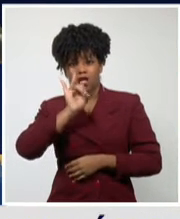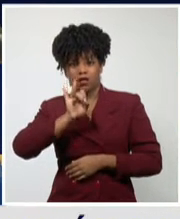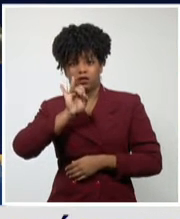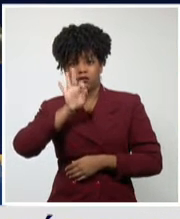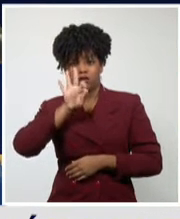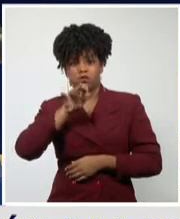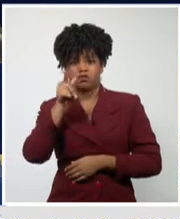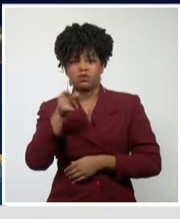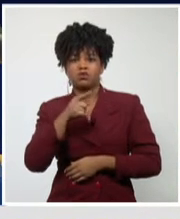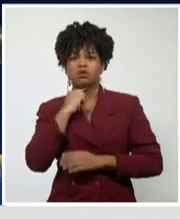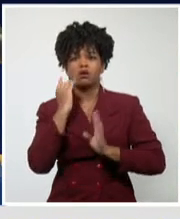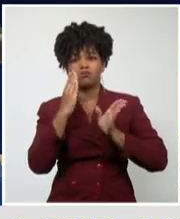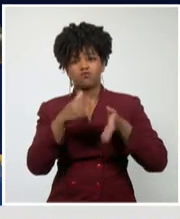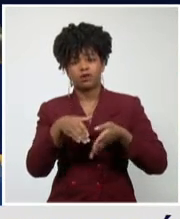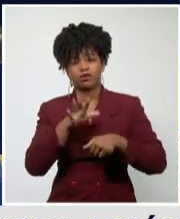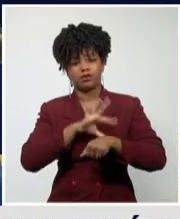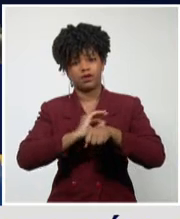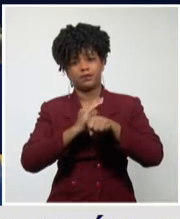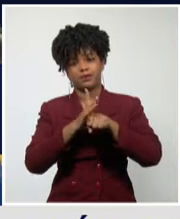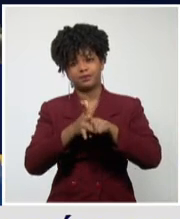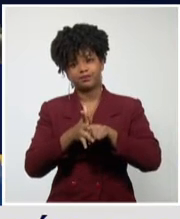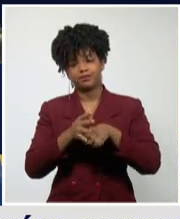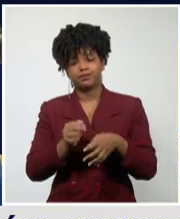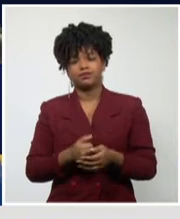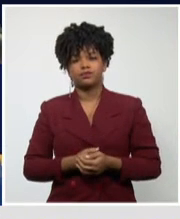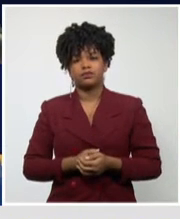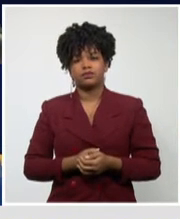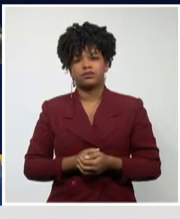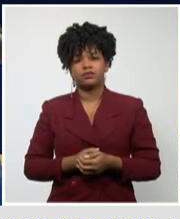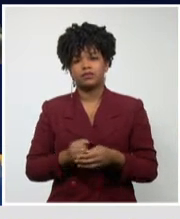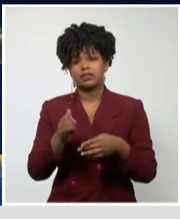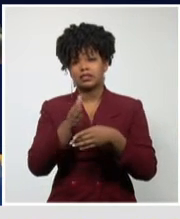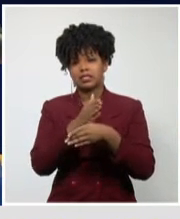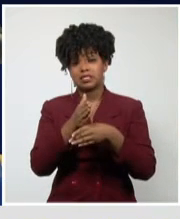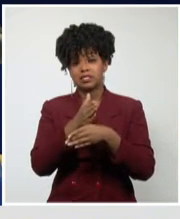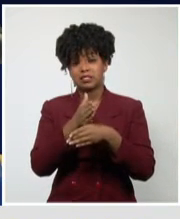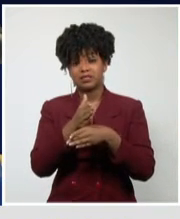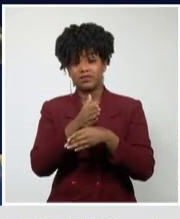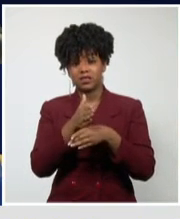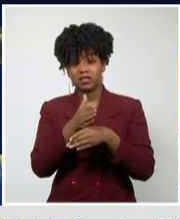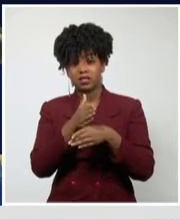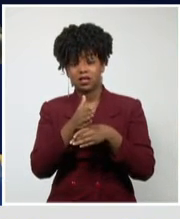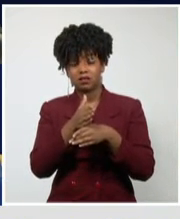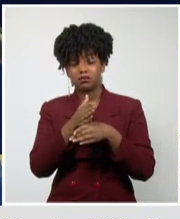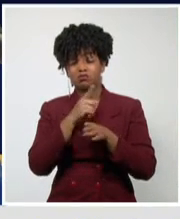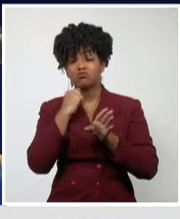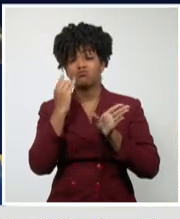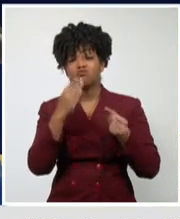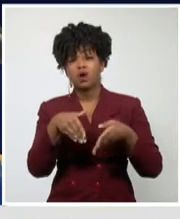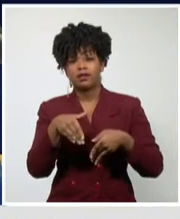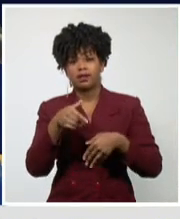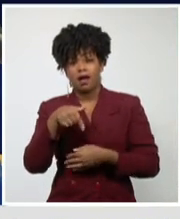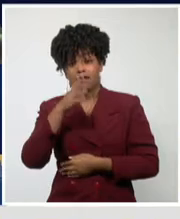han fallecido con esta enfermedad, lo cual representa una letalidad de un